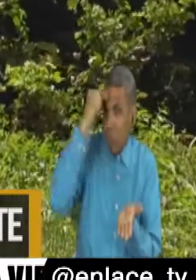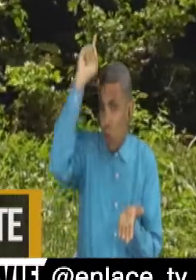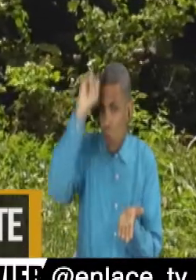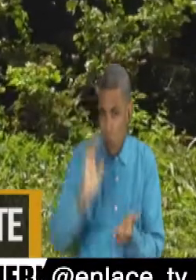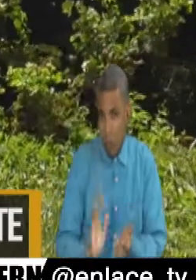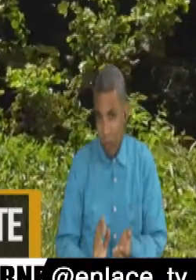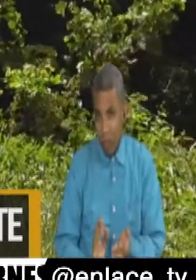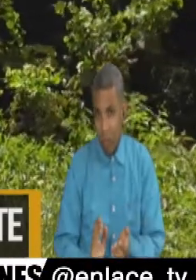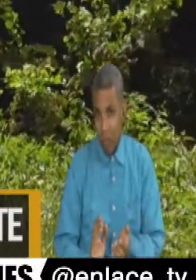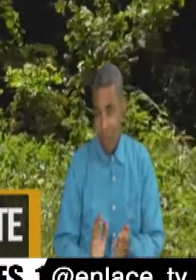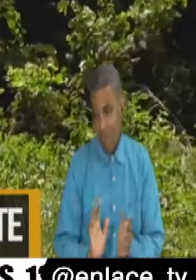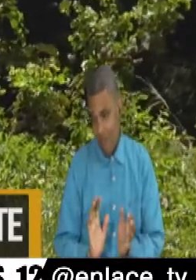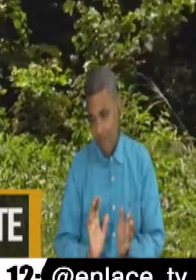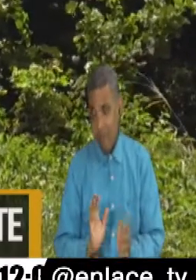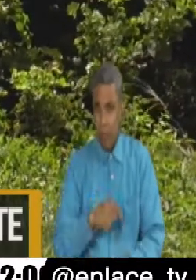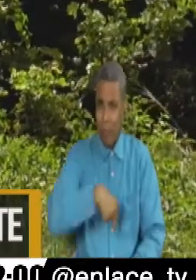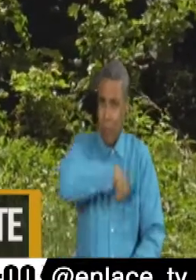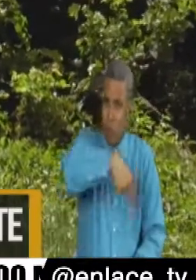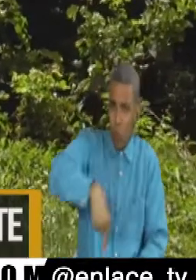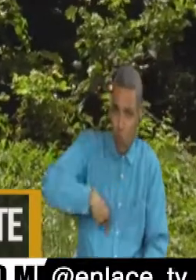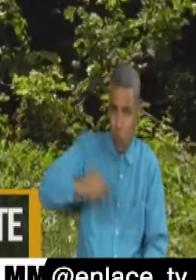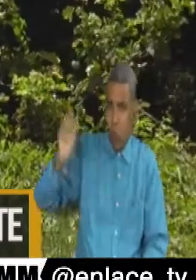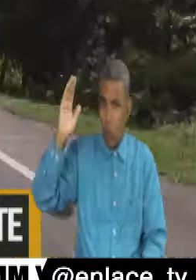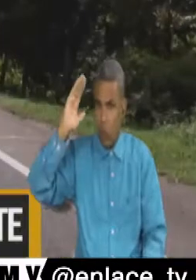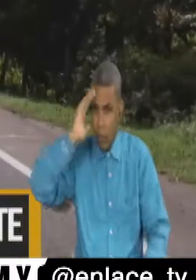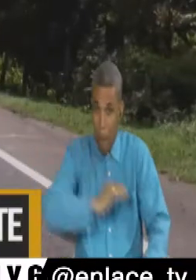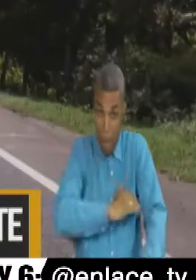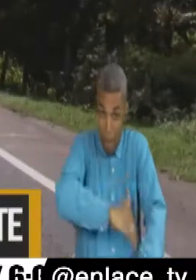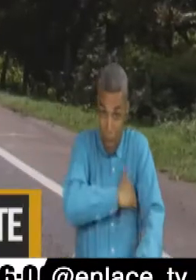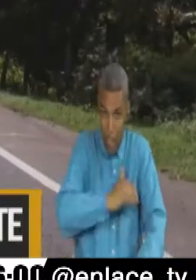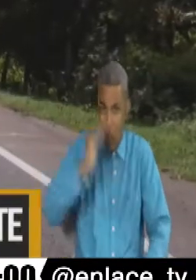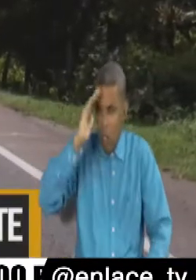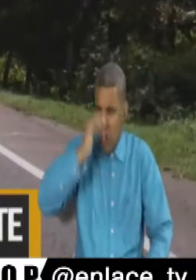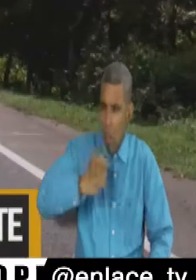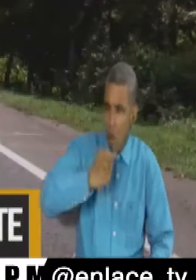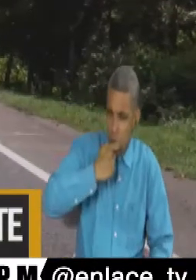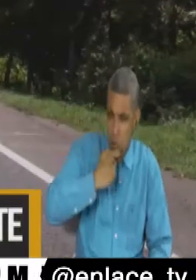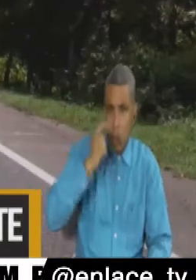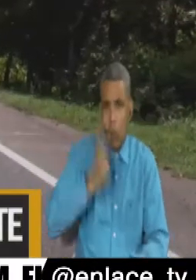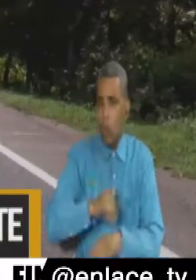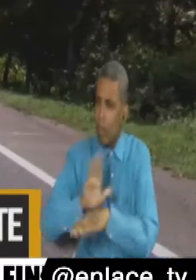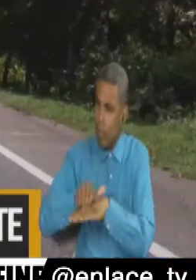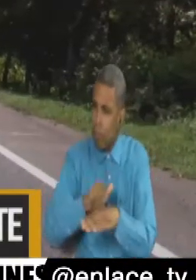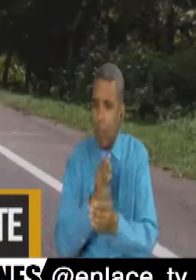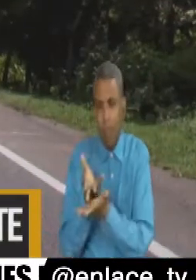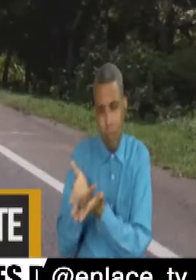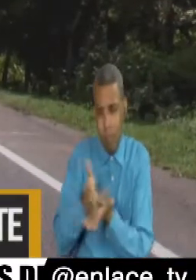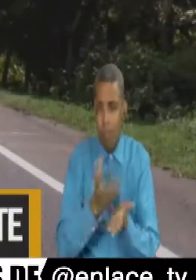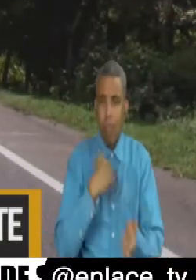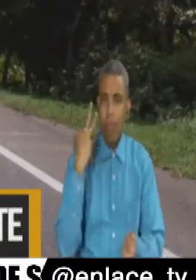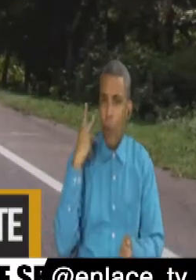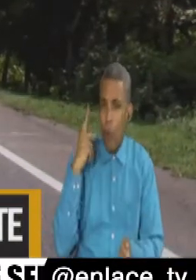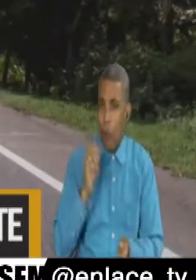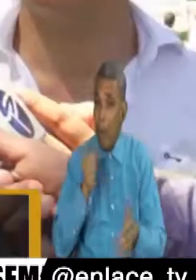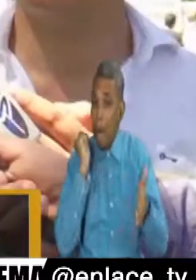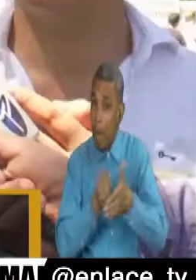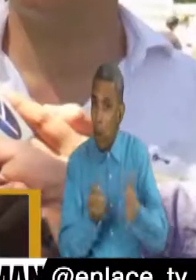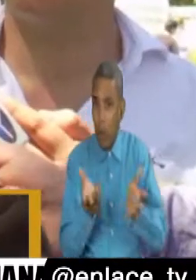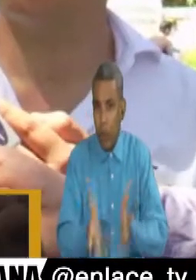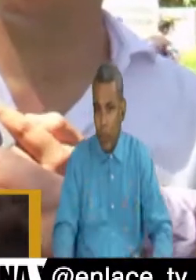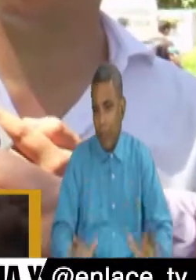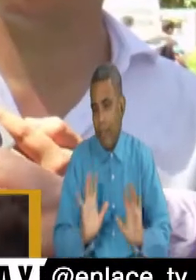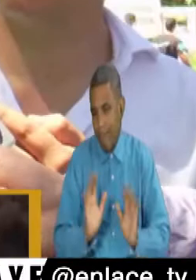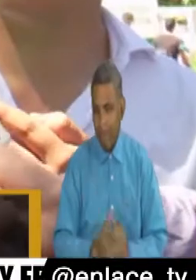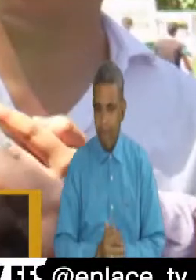haciendo campañas preventivas, educativas, disuasivas y de control, con el fin de evitar estos accidentes fatales. Como esto,